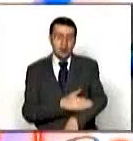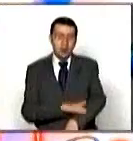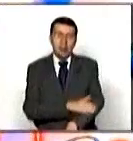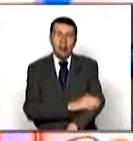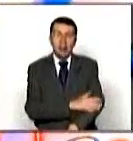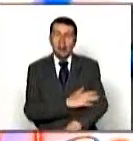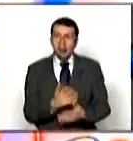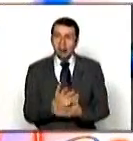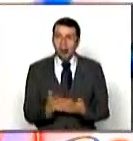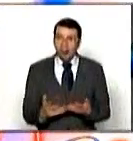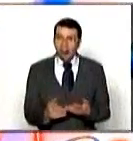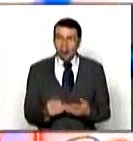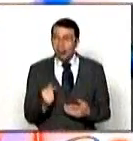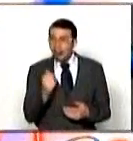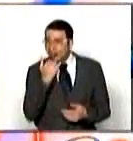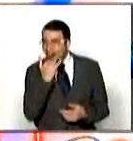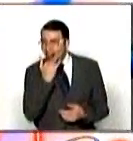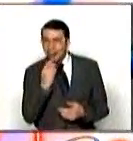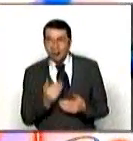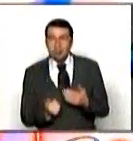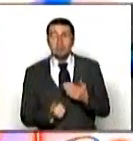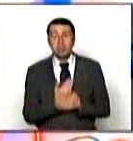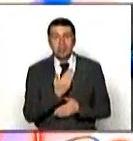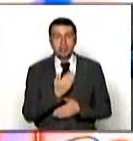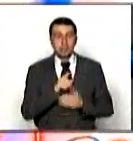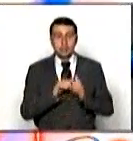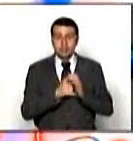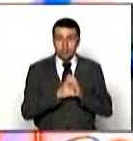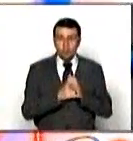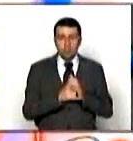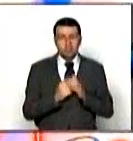dice, empiezan a hacerse corruptos de alguna u otra manera y